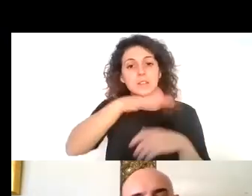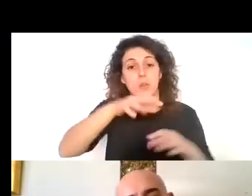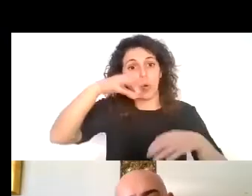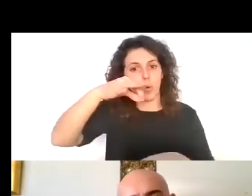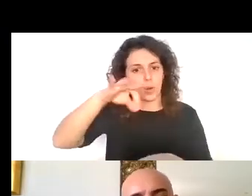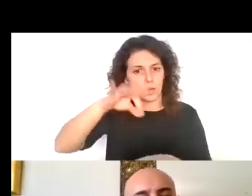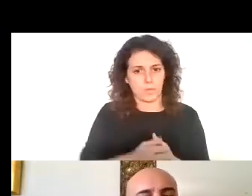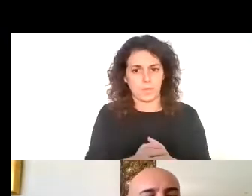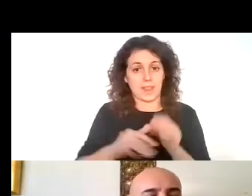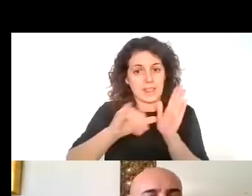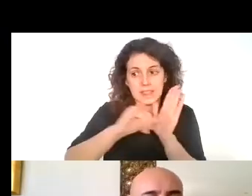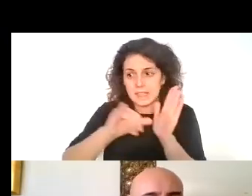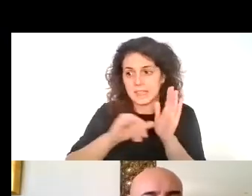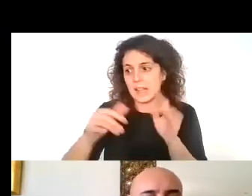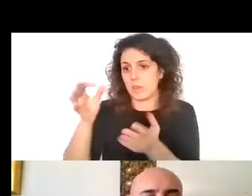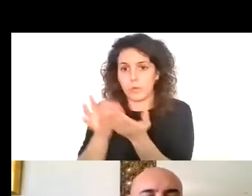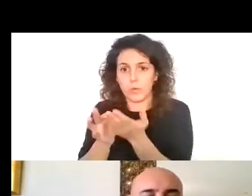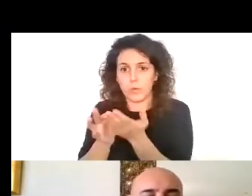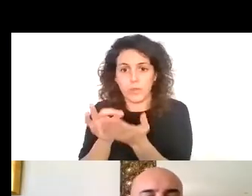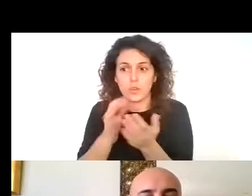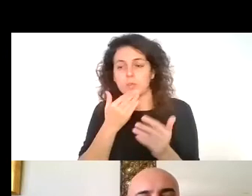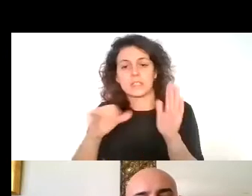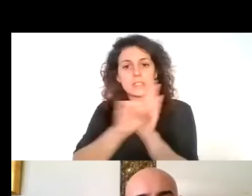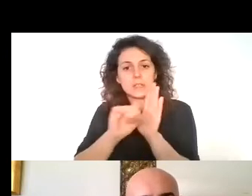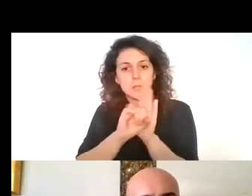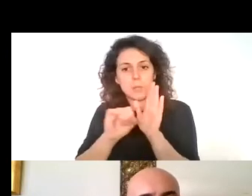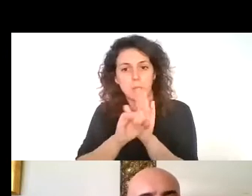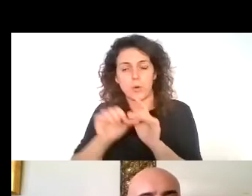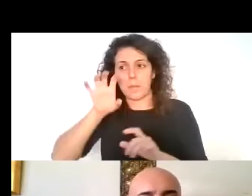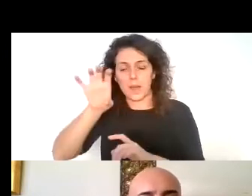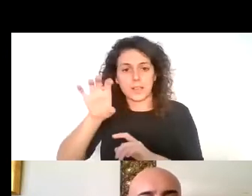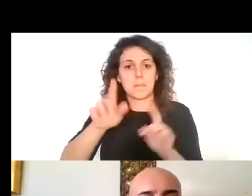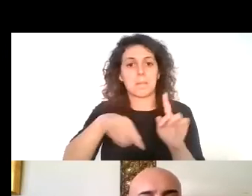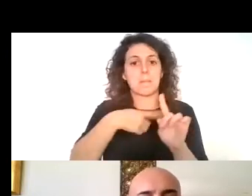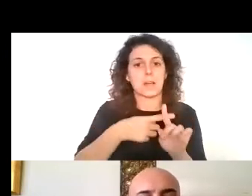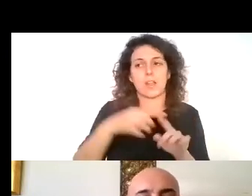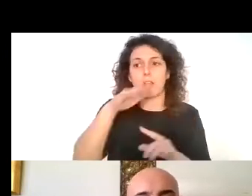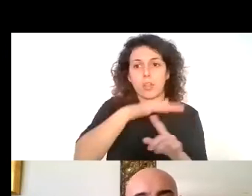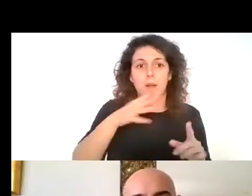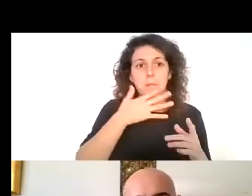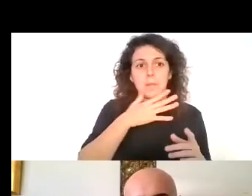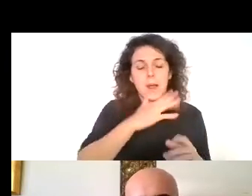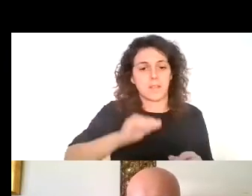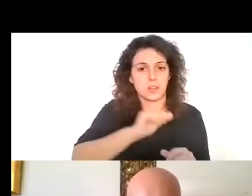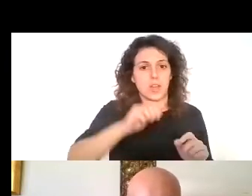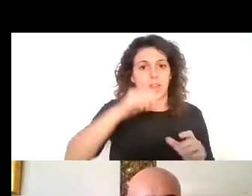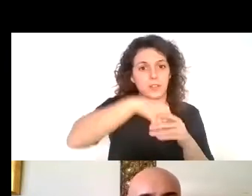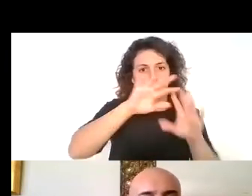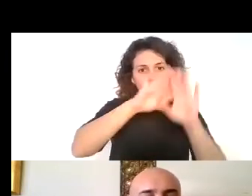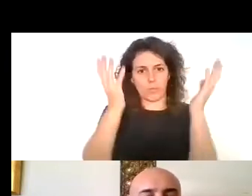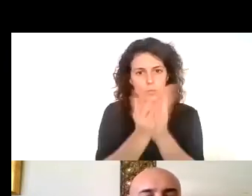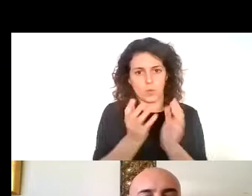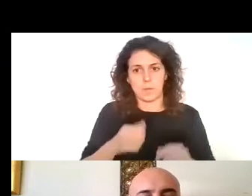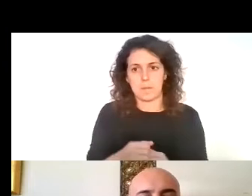enclavados, cerca de una ciudad, como símbolo de un país o como emblemáticos lugares del mundo. En cualquiera de los parques naturales que llame